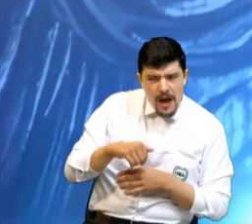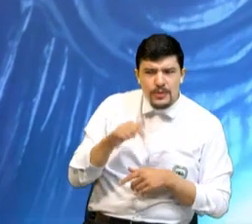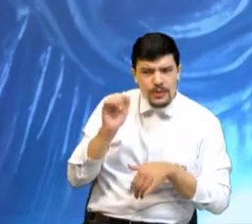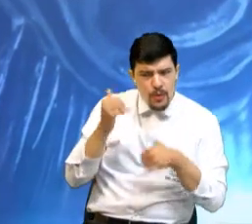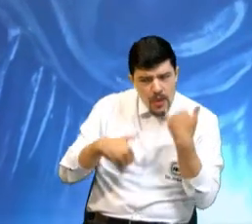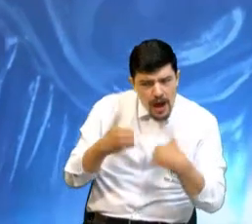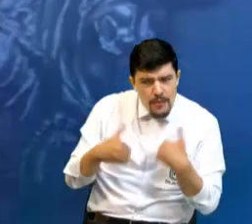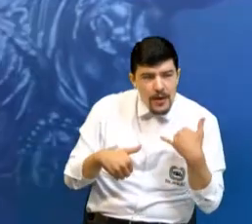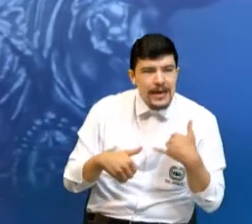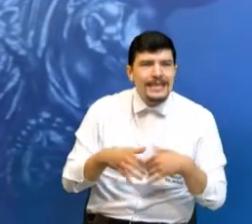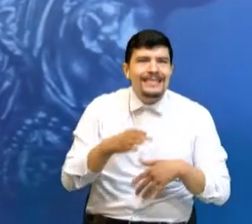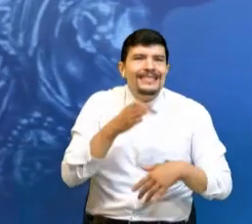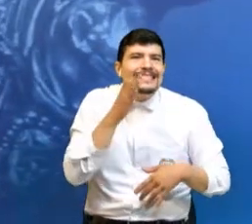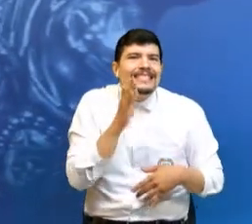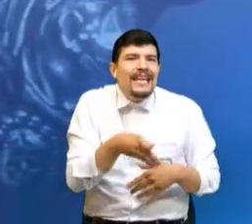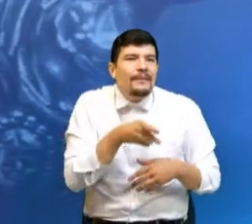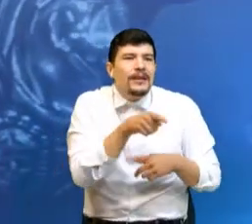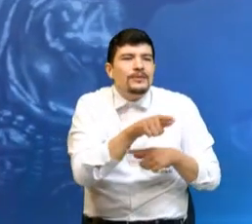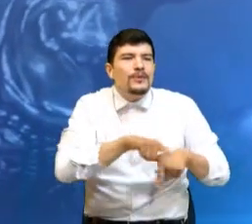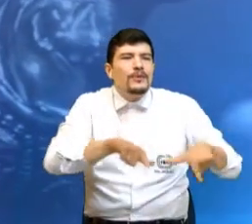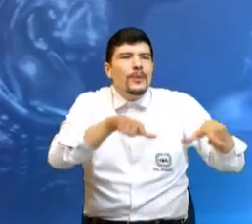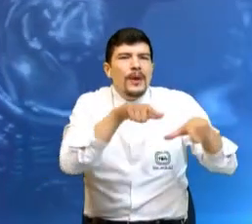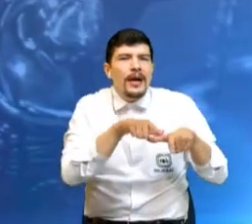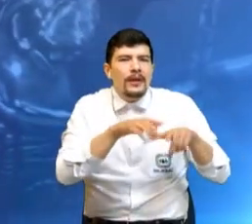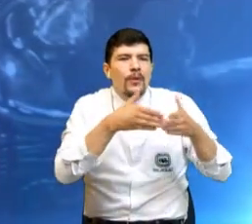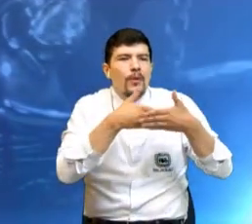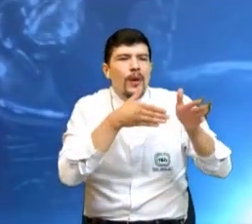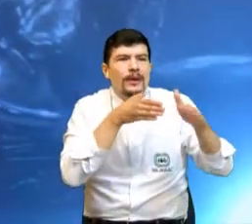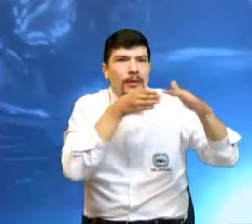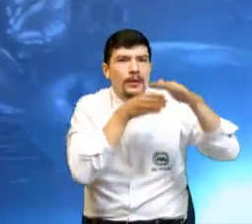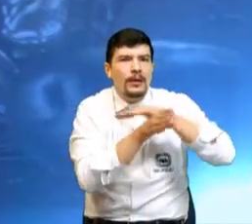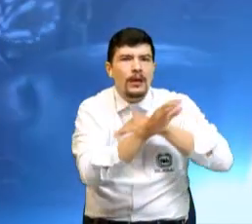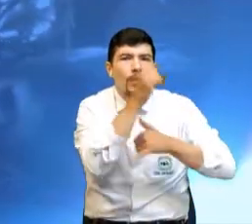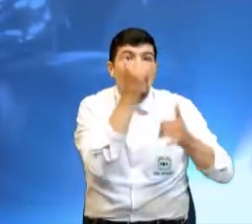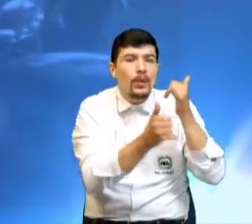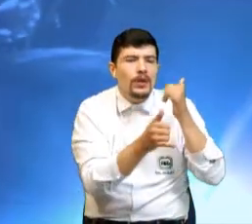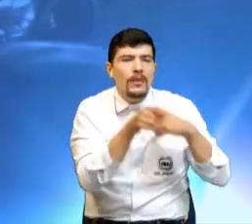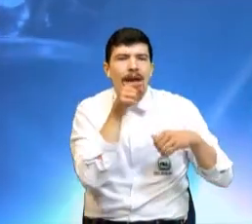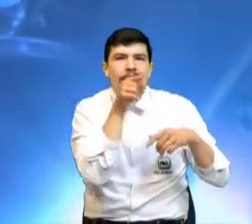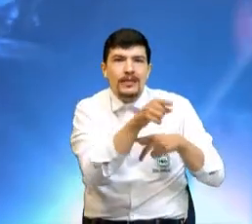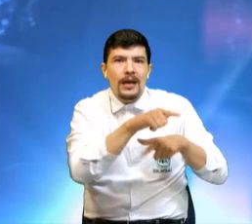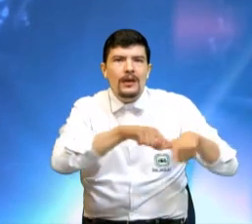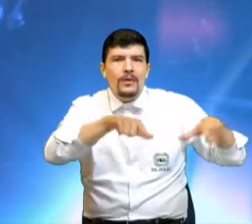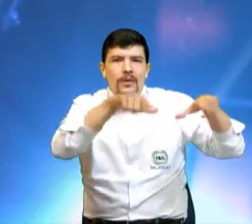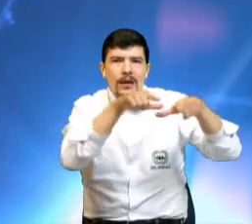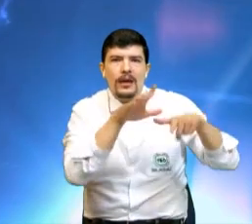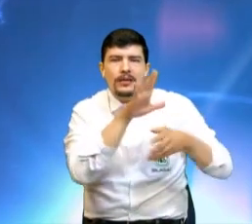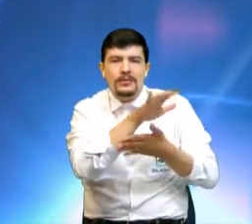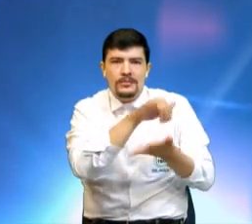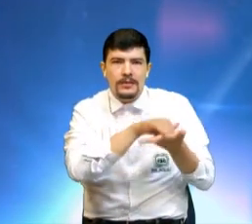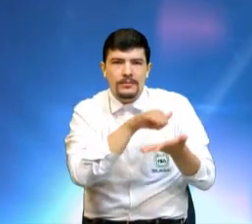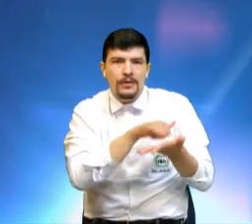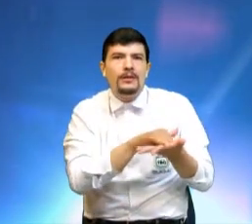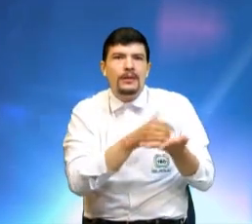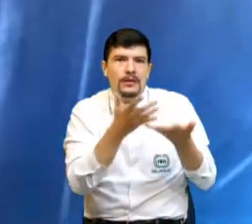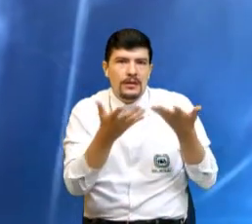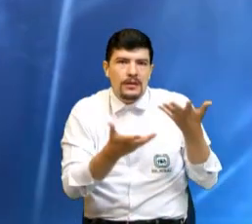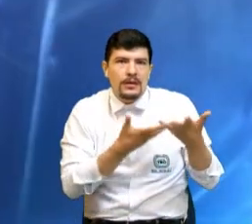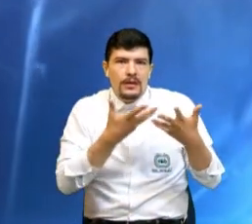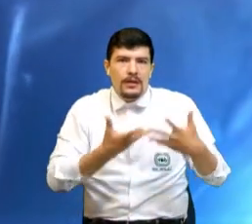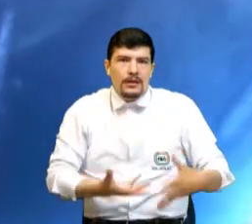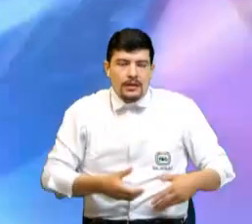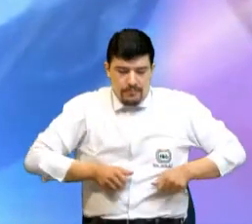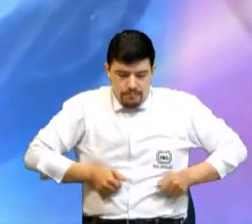y siempre nos metía en un cuarto que era el último. Y allá pues obviamente la pelotica se la metía, se bajaba los pantalones y se la metía